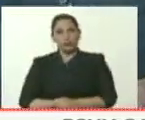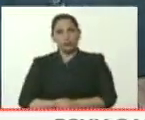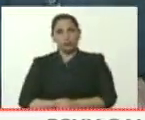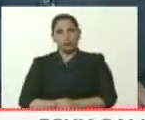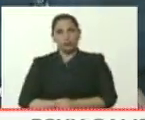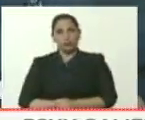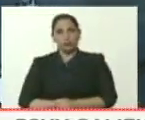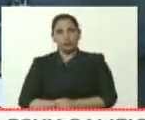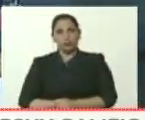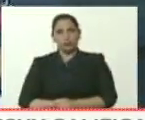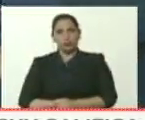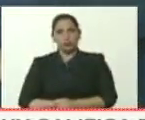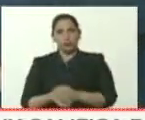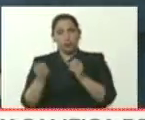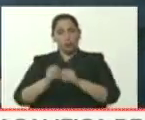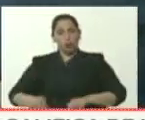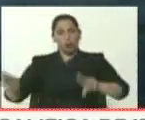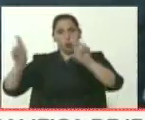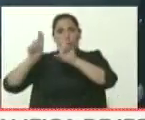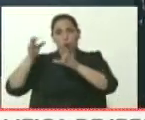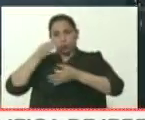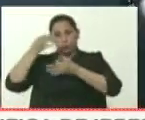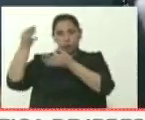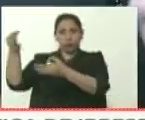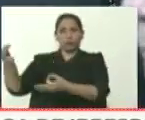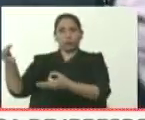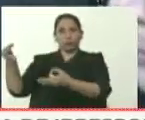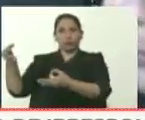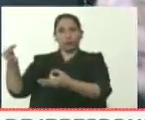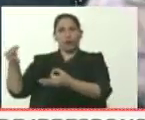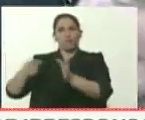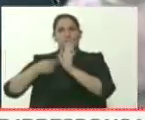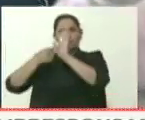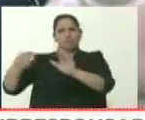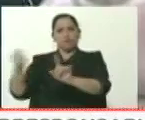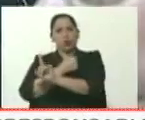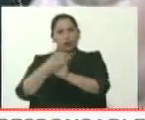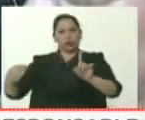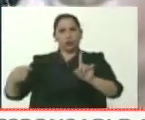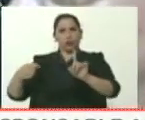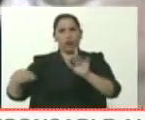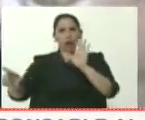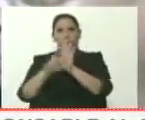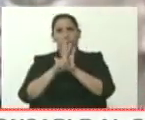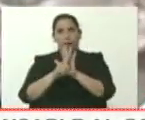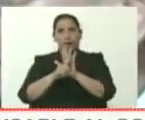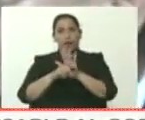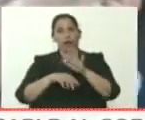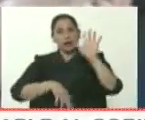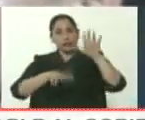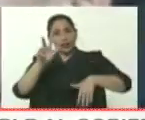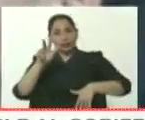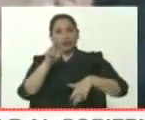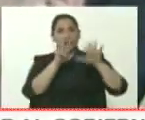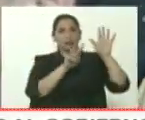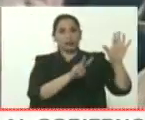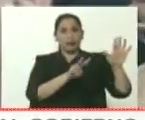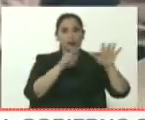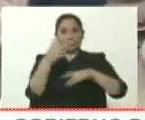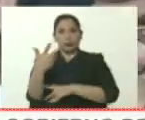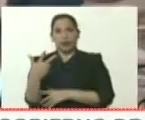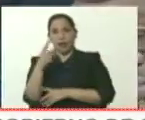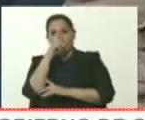excelencias, a Naciones Unidas, y demostraremos la violación de la resolución 1373 del año 2001 del Consejo de